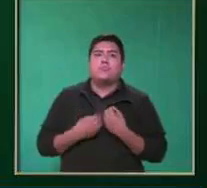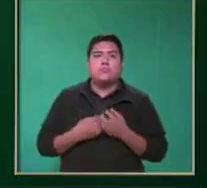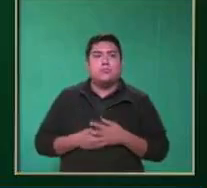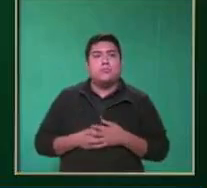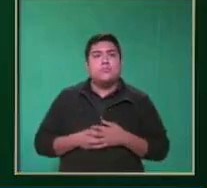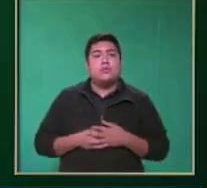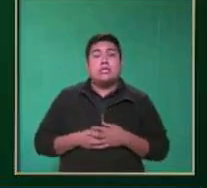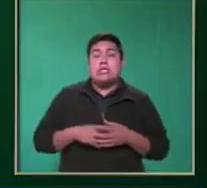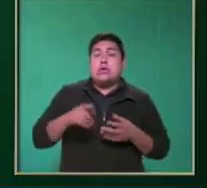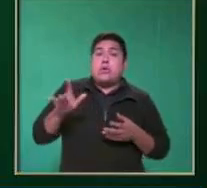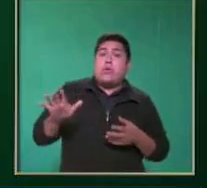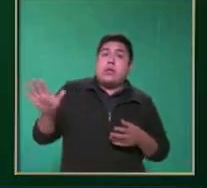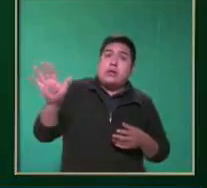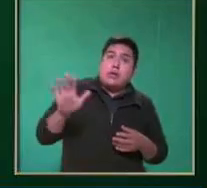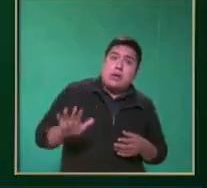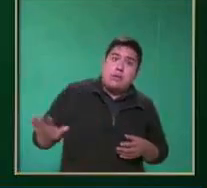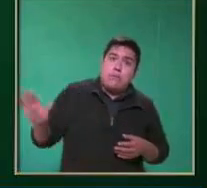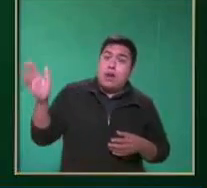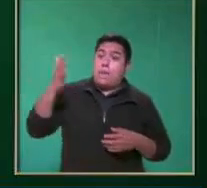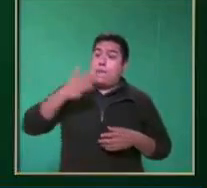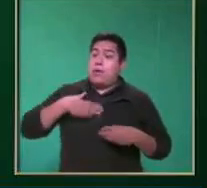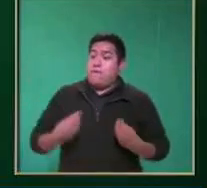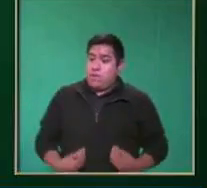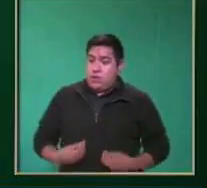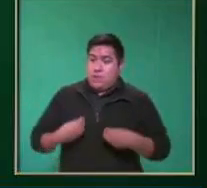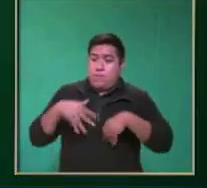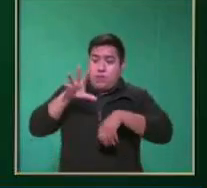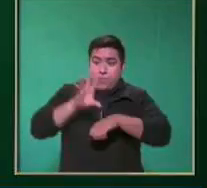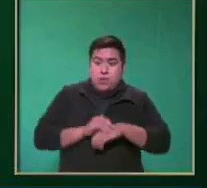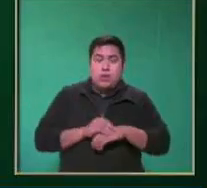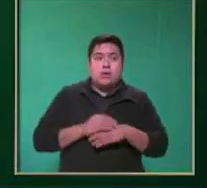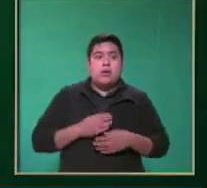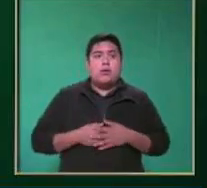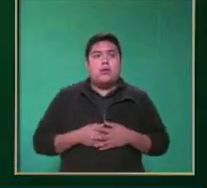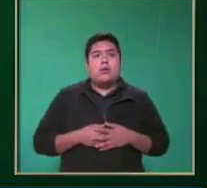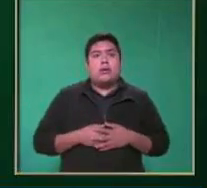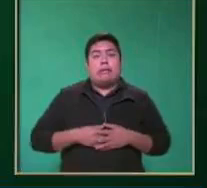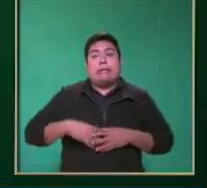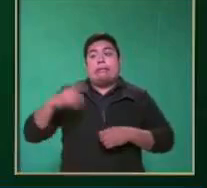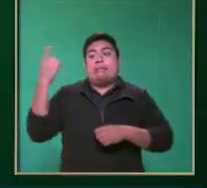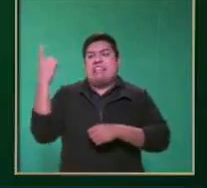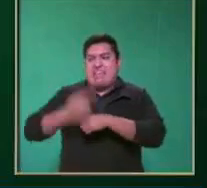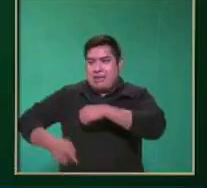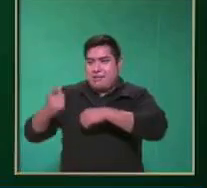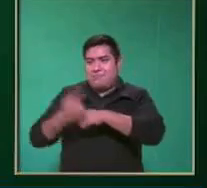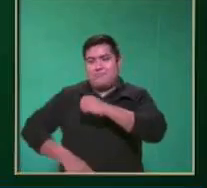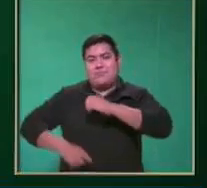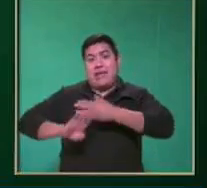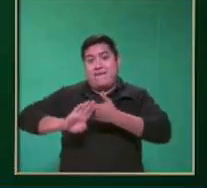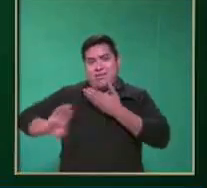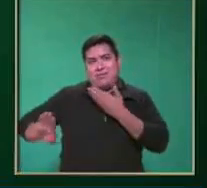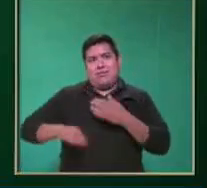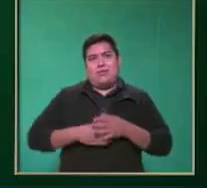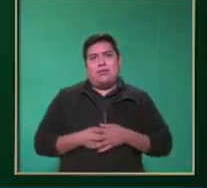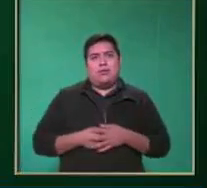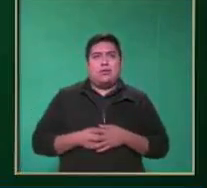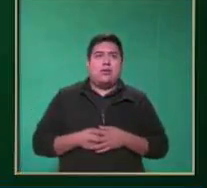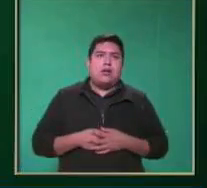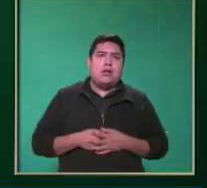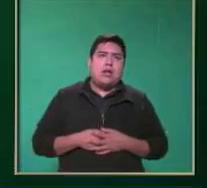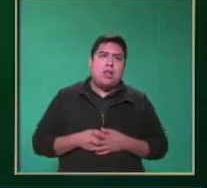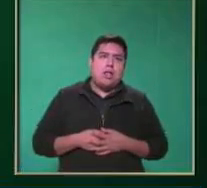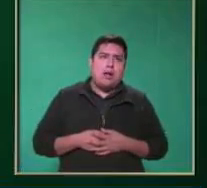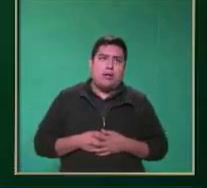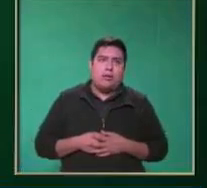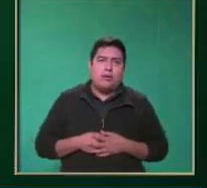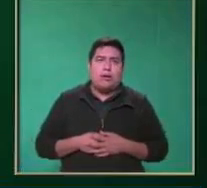ella obtengo recursos para mi vida, ¿cómo es posible que la esté destruyendo? ¿Cómo es posible que esté terminando